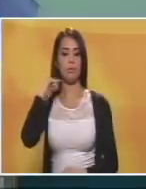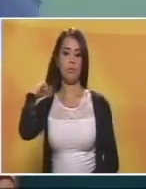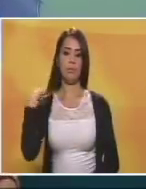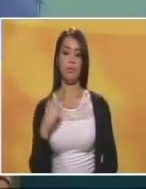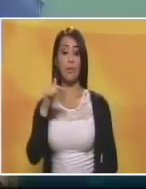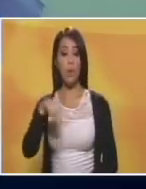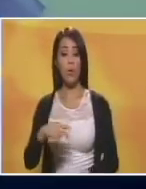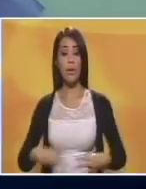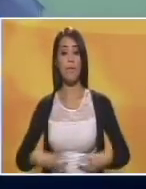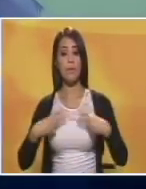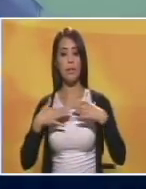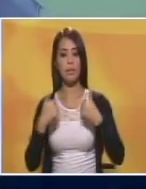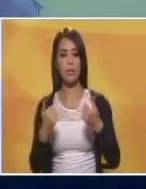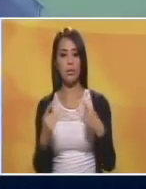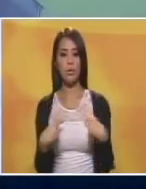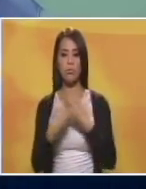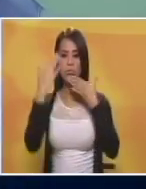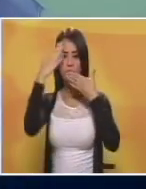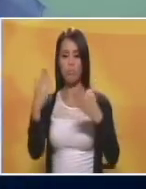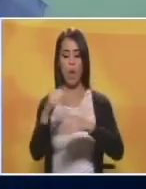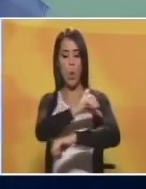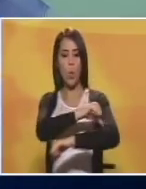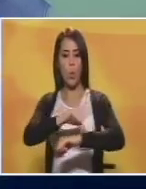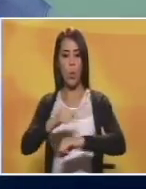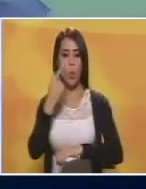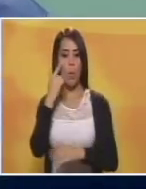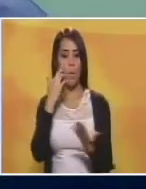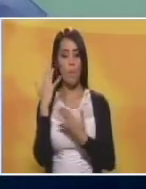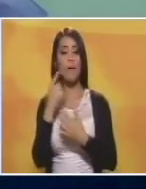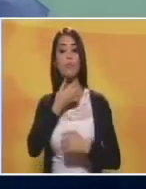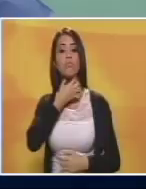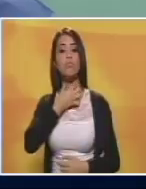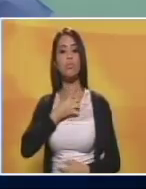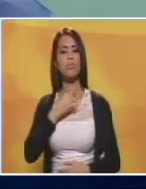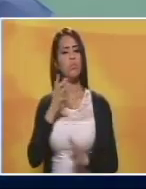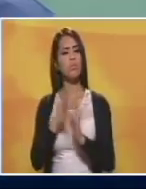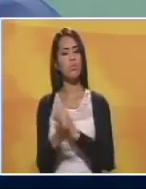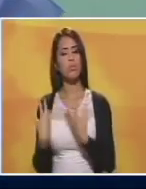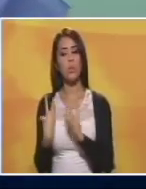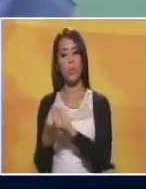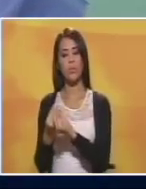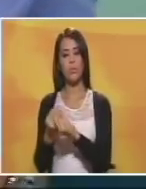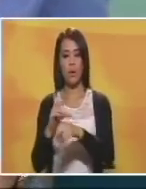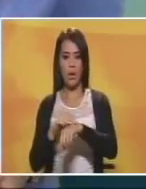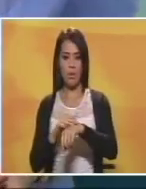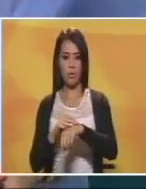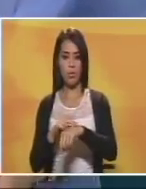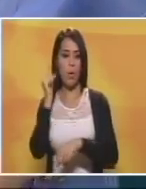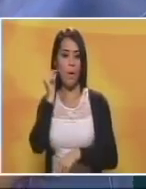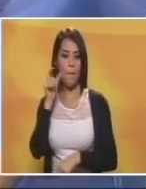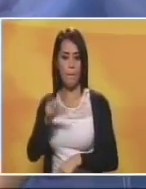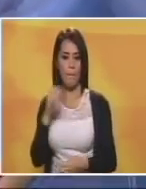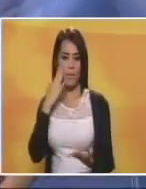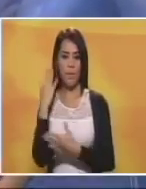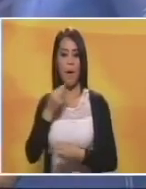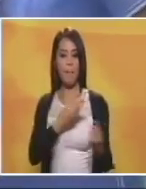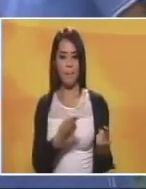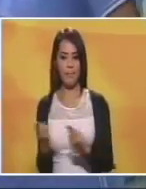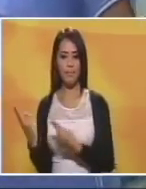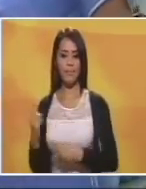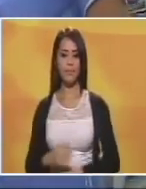Hoy en Vida y Salud les saludo desde quirófano porque vamos a presenciar una amigdalectomía. A mi lado se encuentra la doctora Miriam Villavicencio. Doctora,